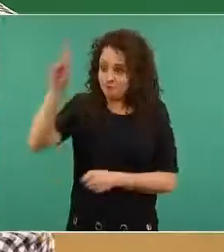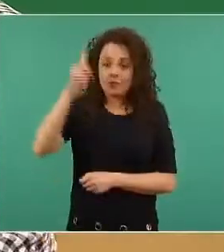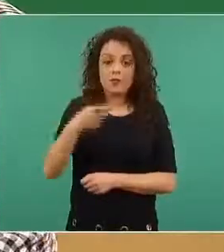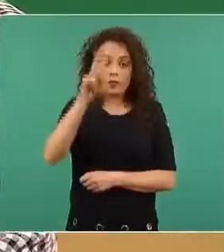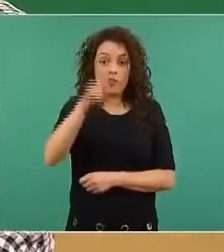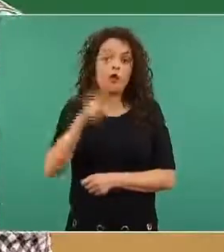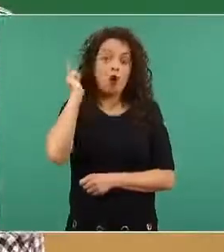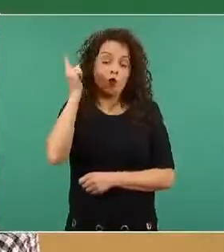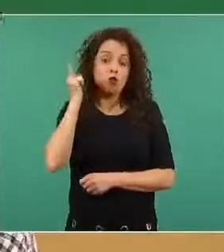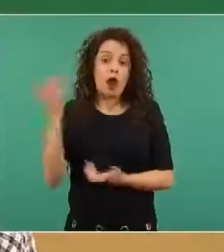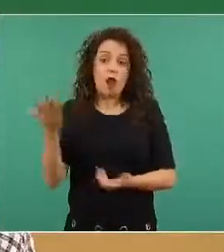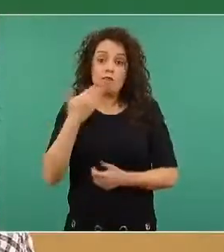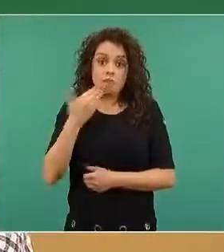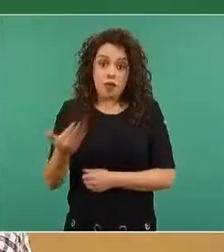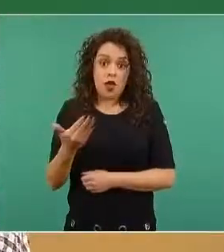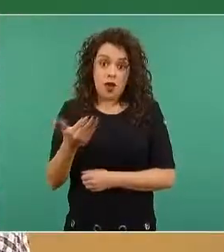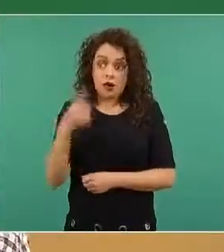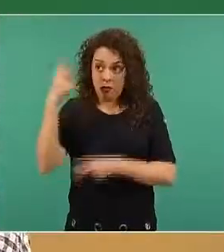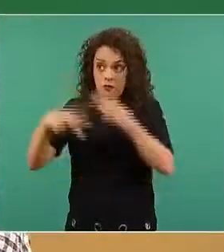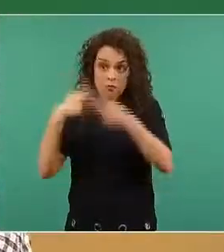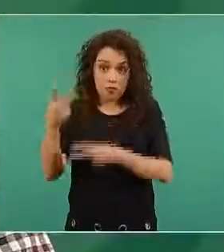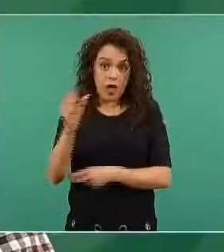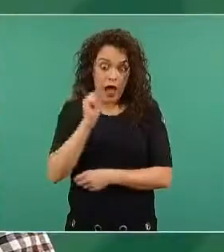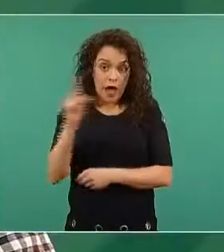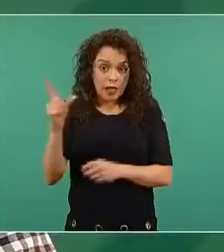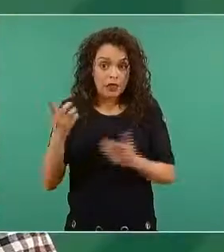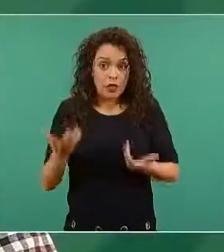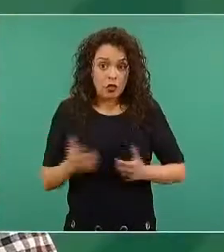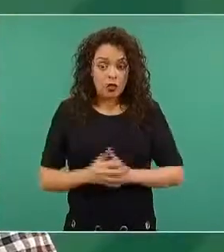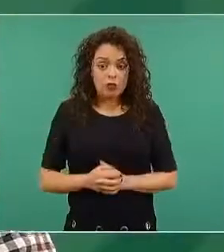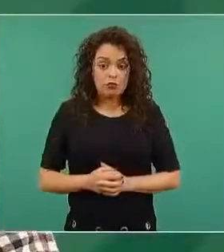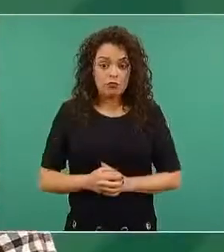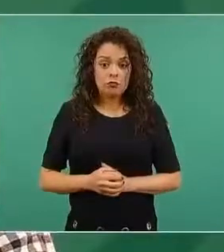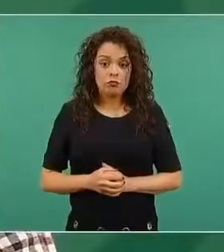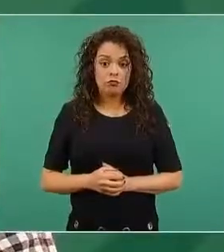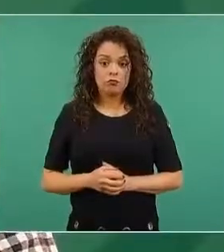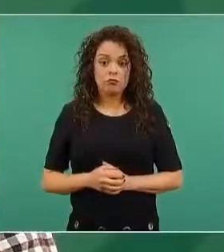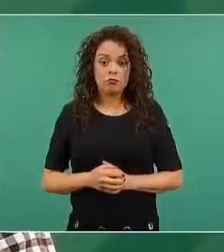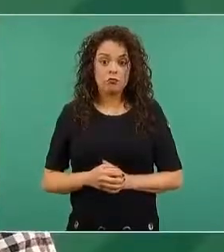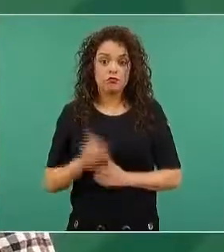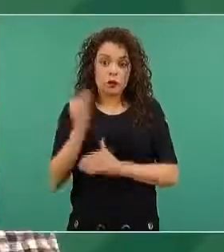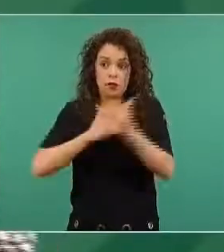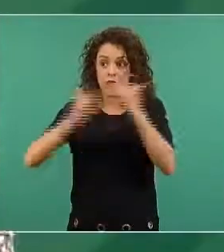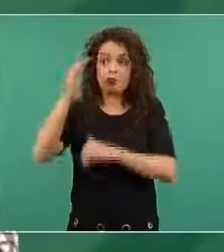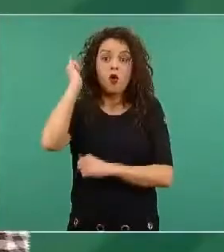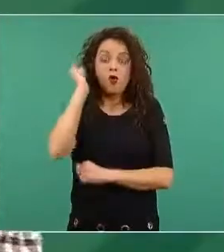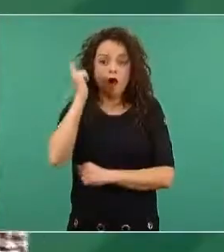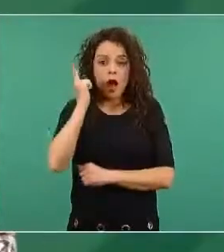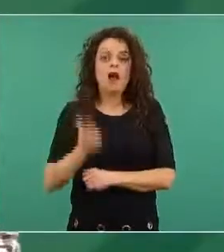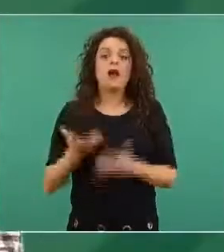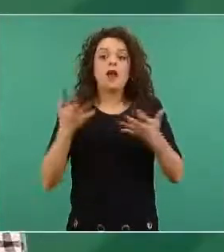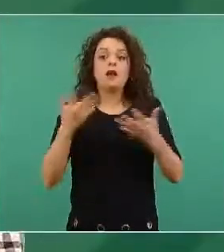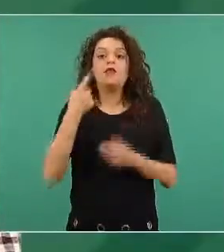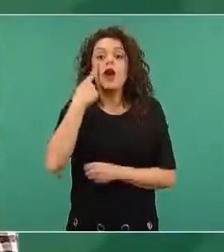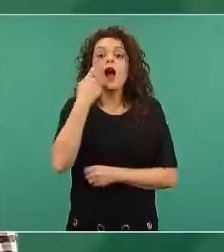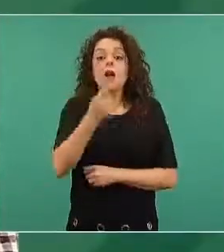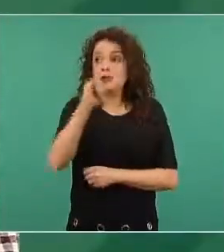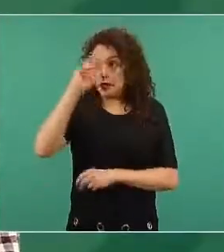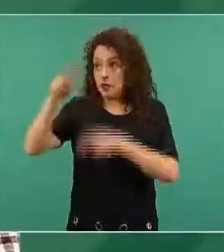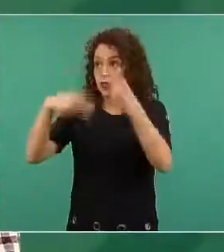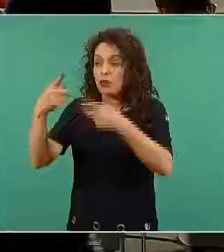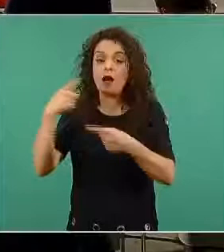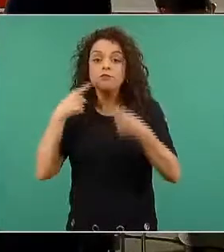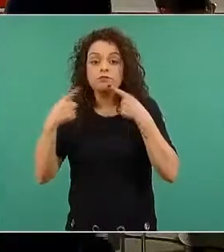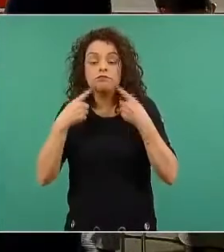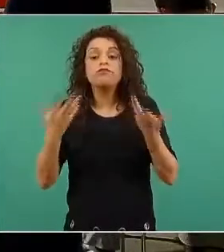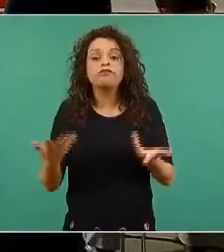deseamos éxito a nuestro querido secretario de Salud del Estado de Nuevo León y estaremos ansiosos de conocer qué es lo que concretó y qué